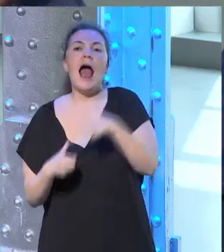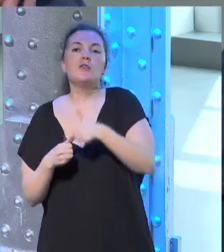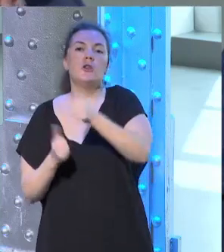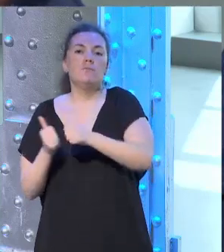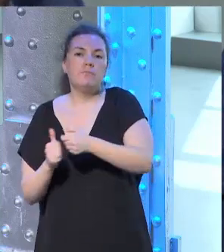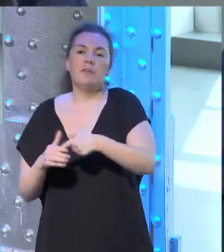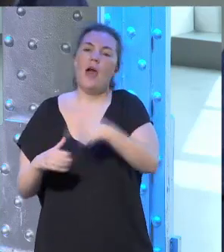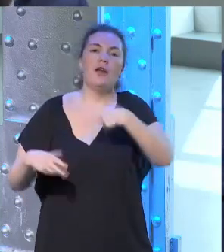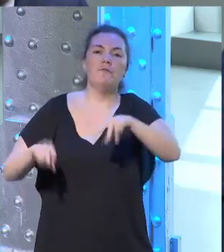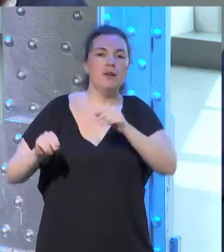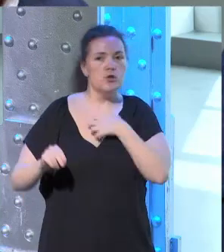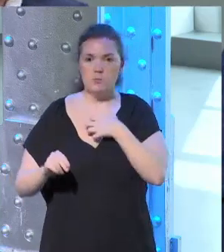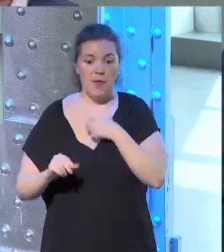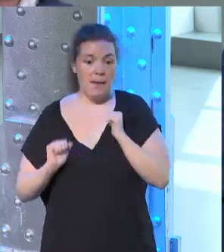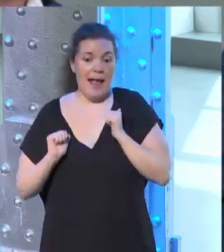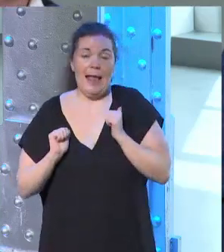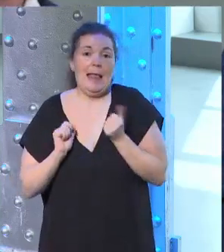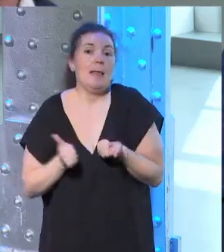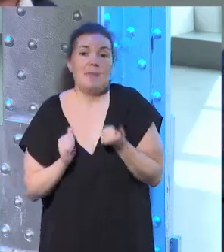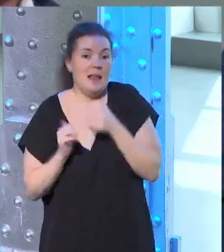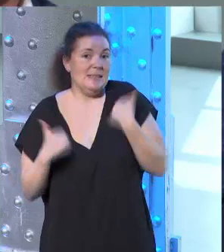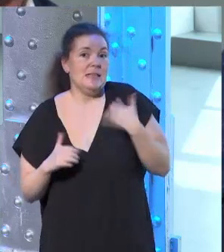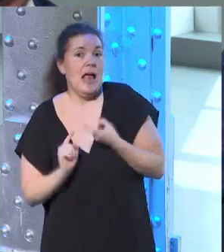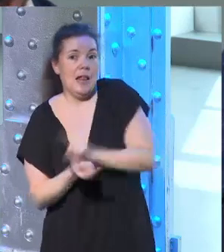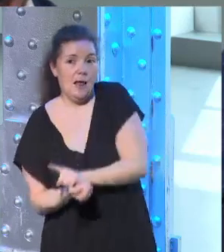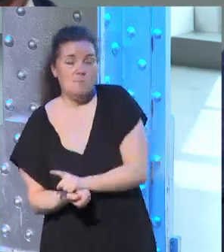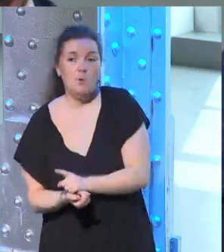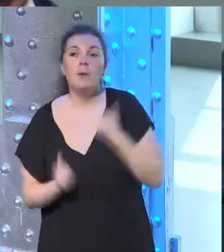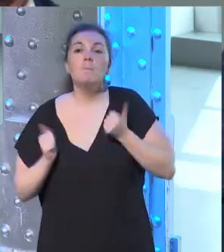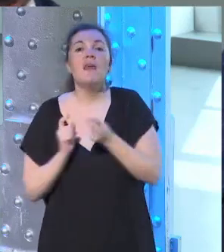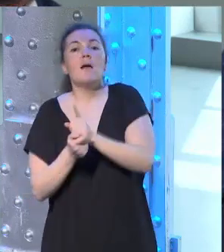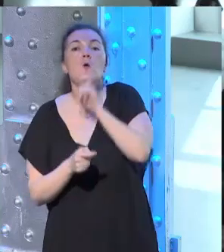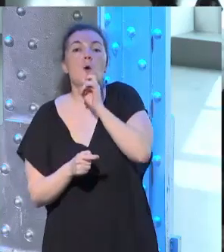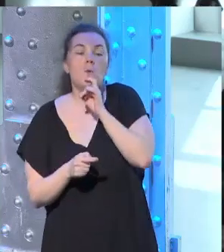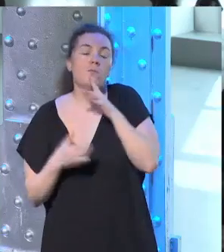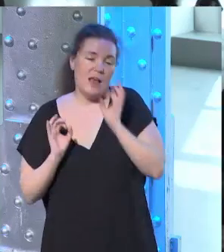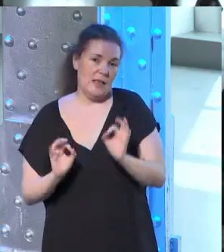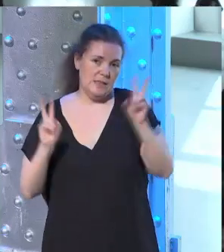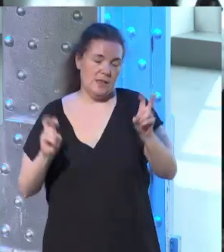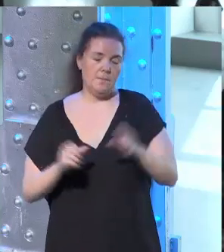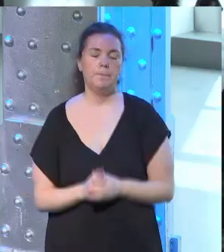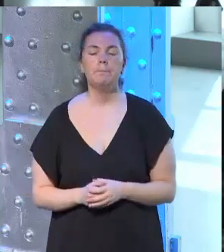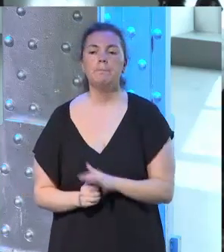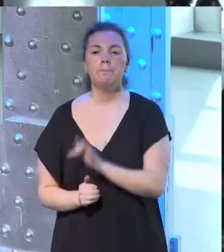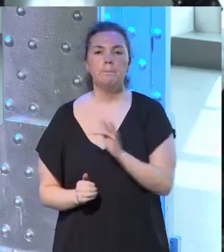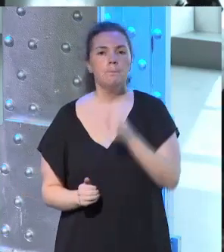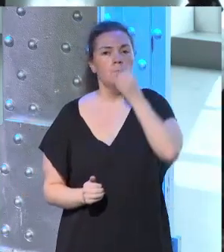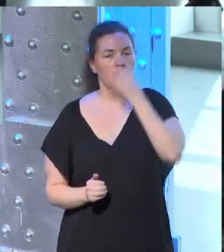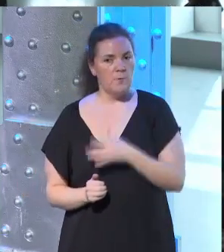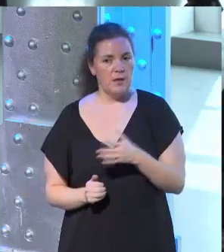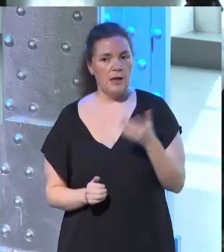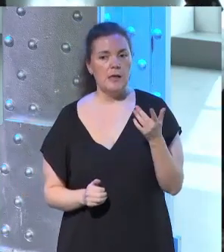fósiles, ¿no? Entonces, el cambio tiene que empezar ya. Y la cuestión es cómo nos ponemos a ello. Gracias. Muy bien. Hemos